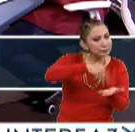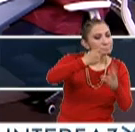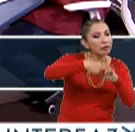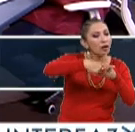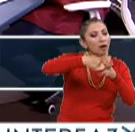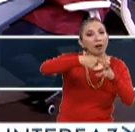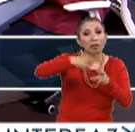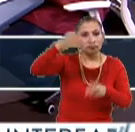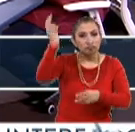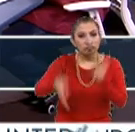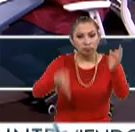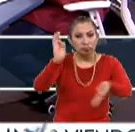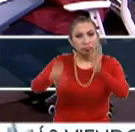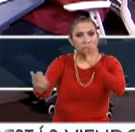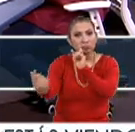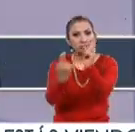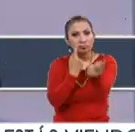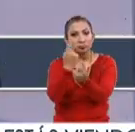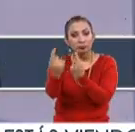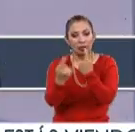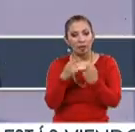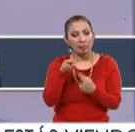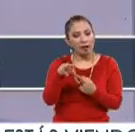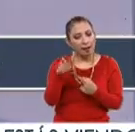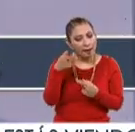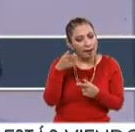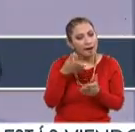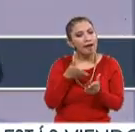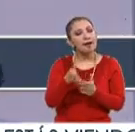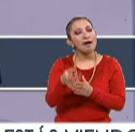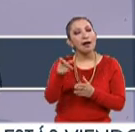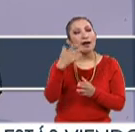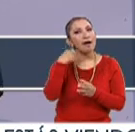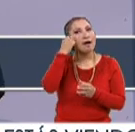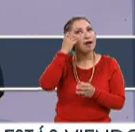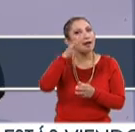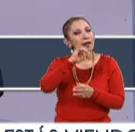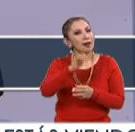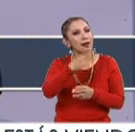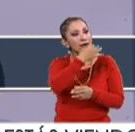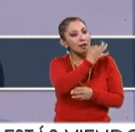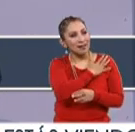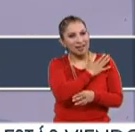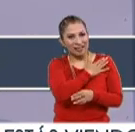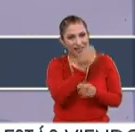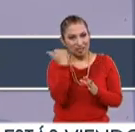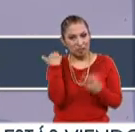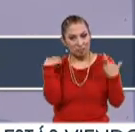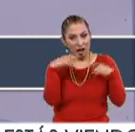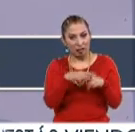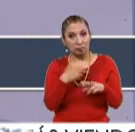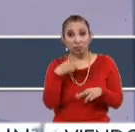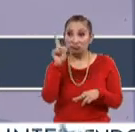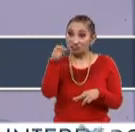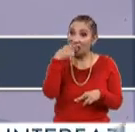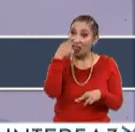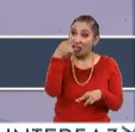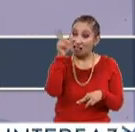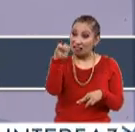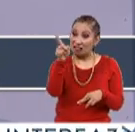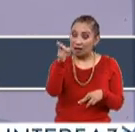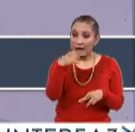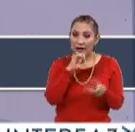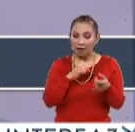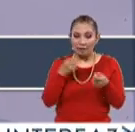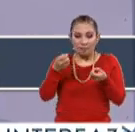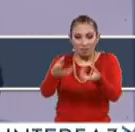operaciones y aceptaron. Ya dije, pues por aquí va, porque no se había olvidado lo que me había dicho el maestro aquel. Claro. Y de allá